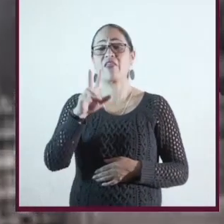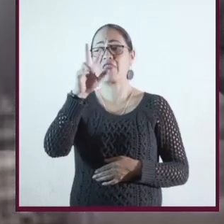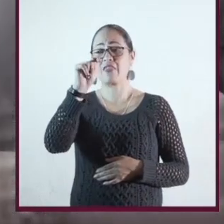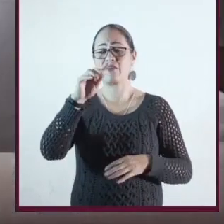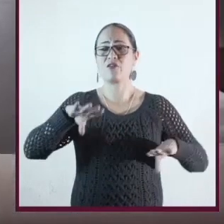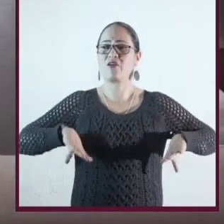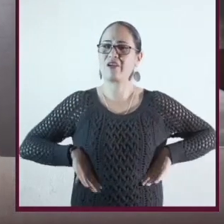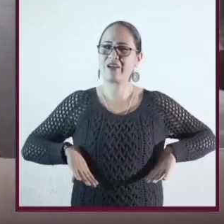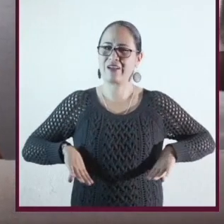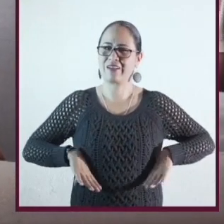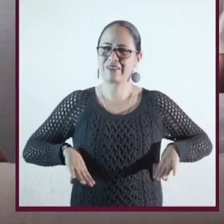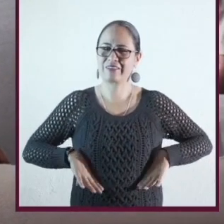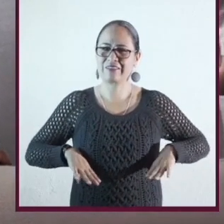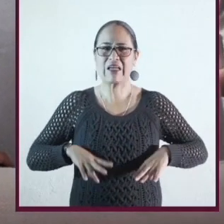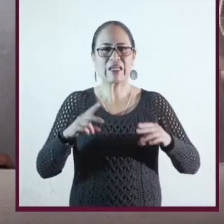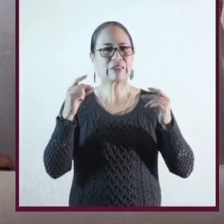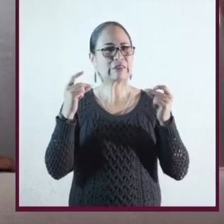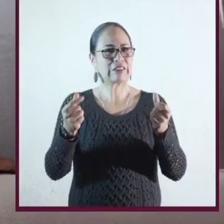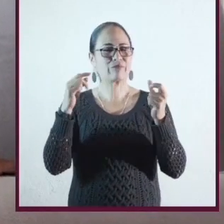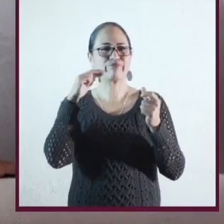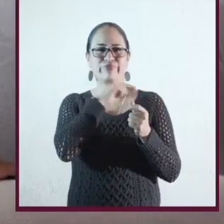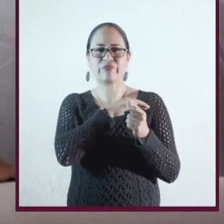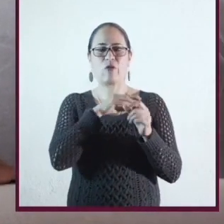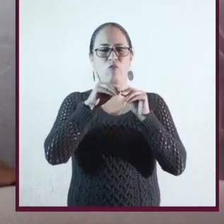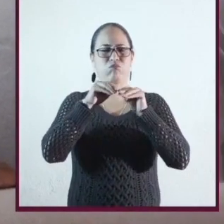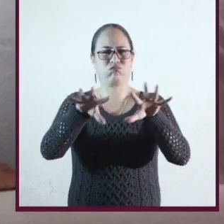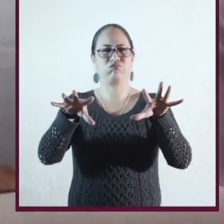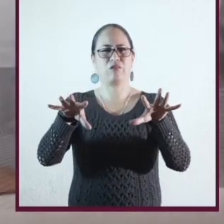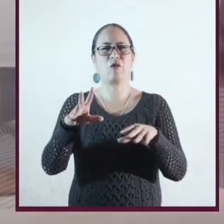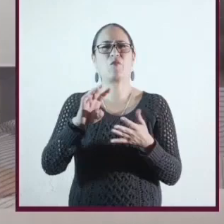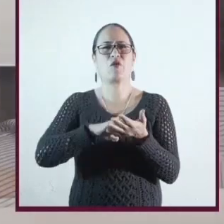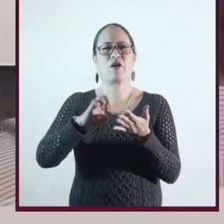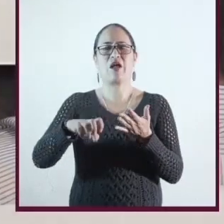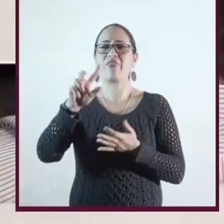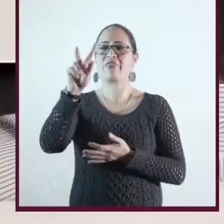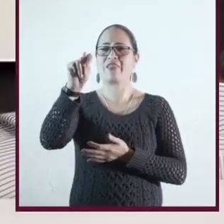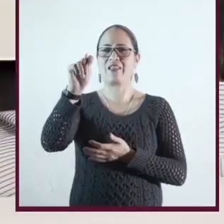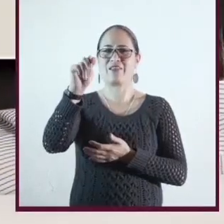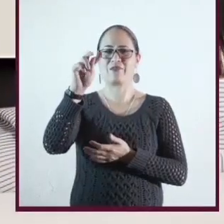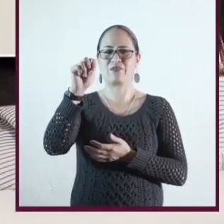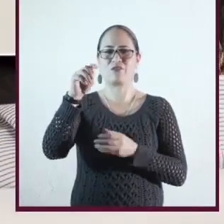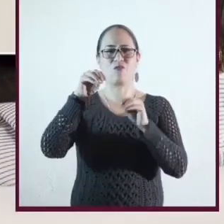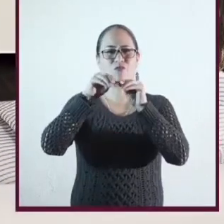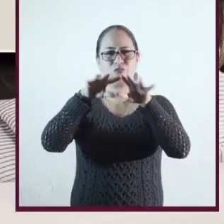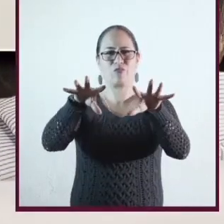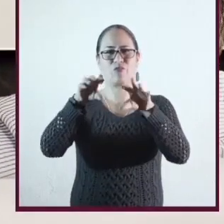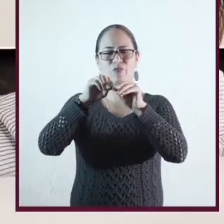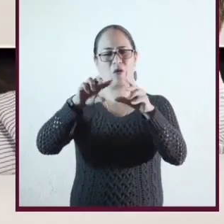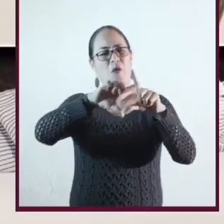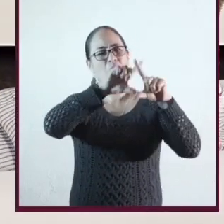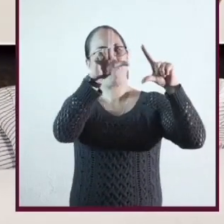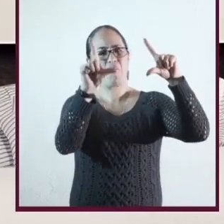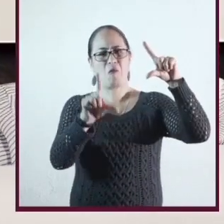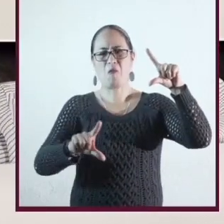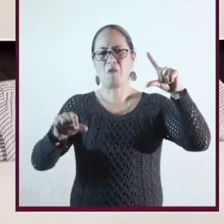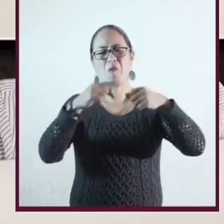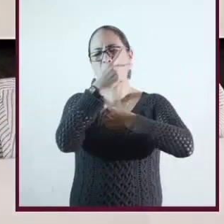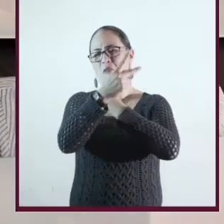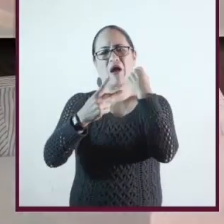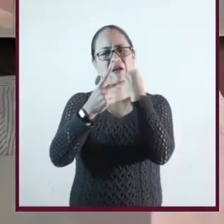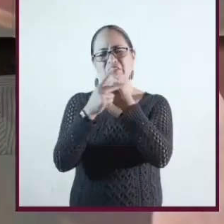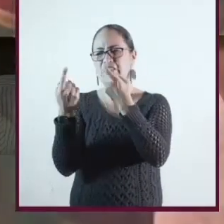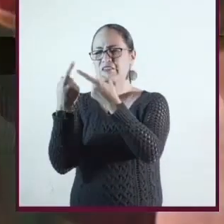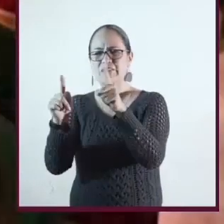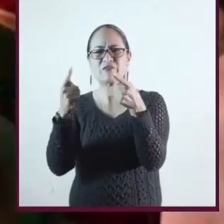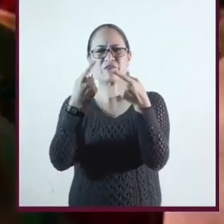de televisión puede transmitirse en todo el país simultáneamente y llegar a una gran audiencia. Con la televisión